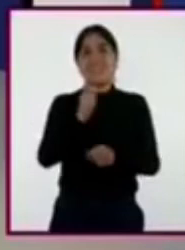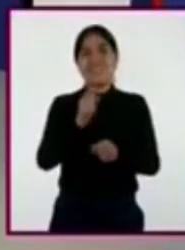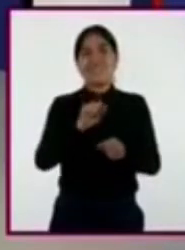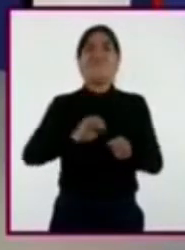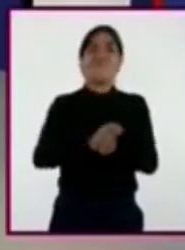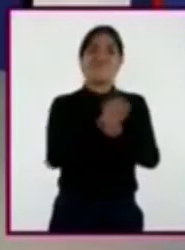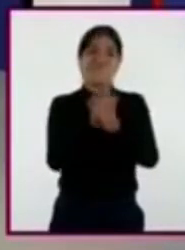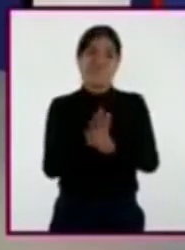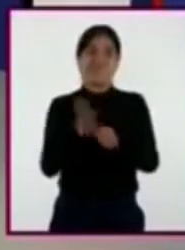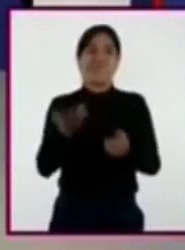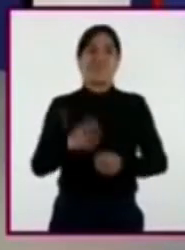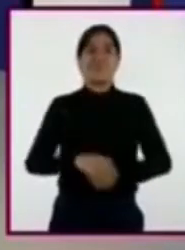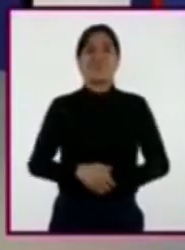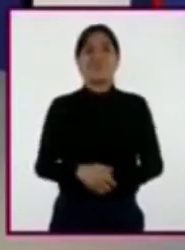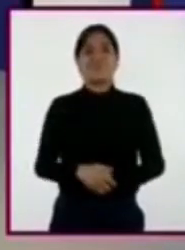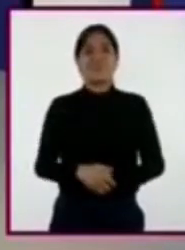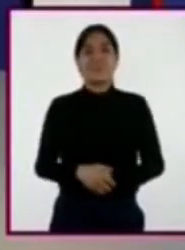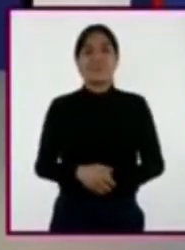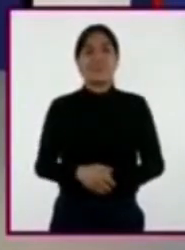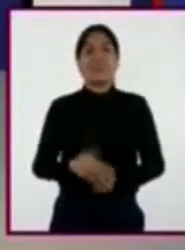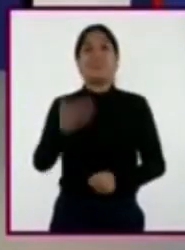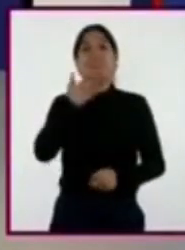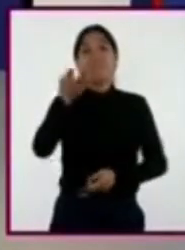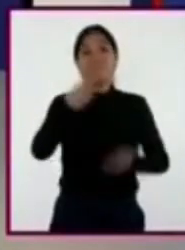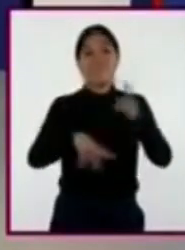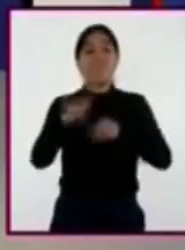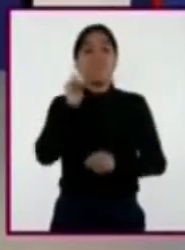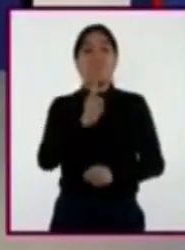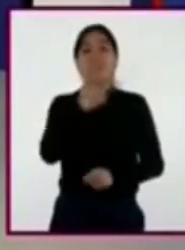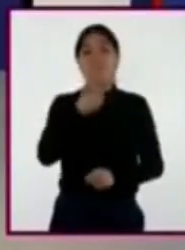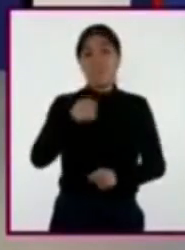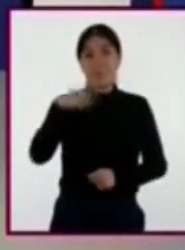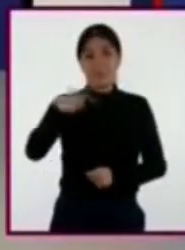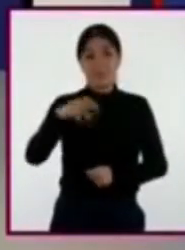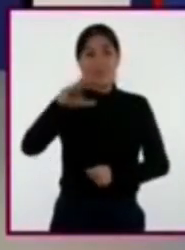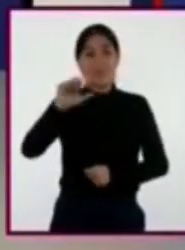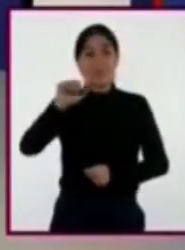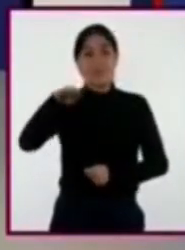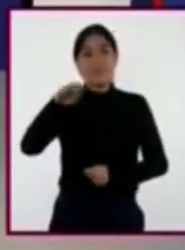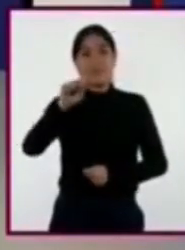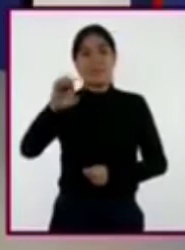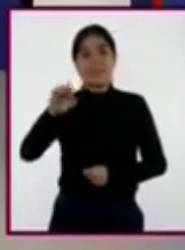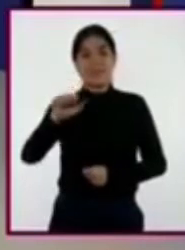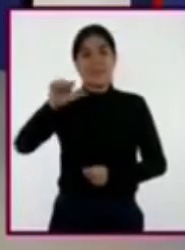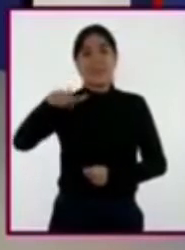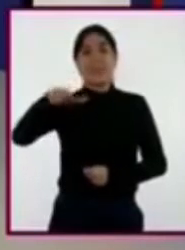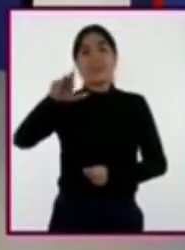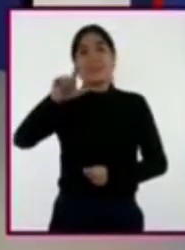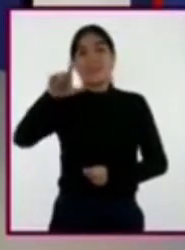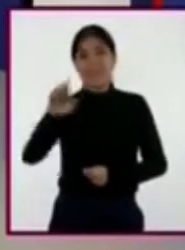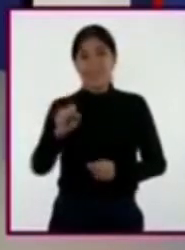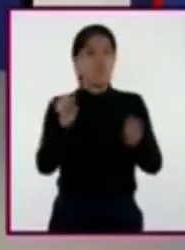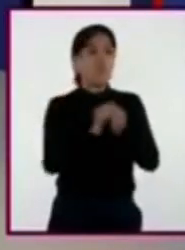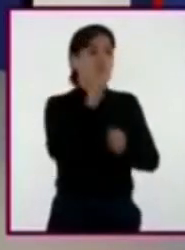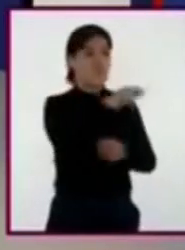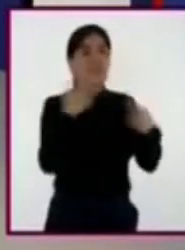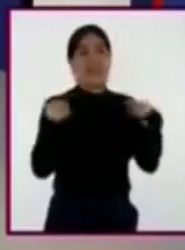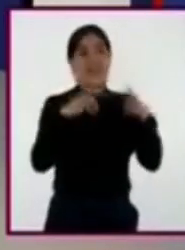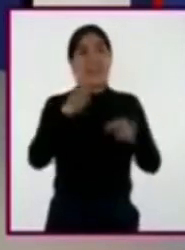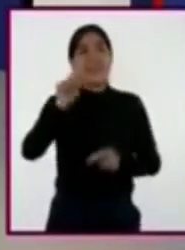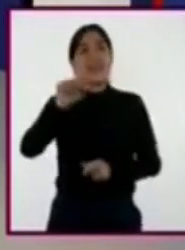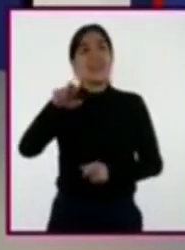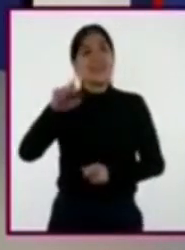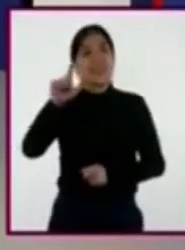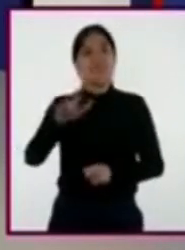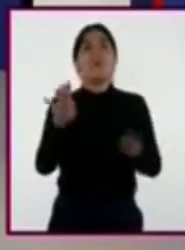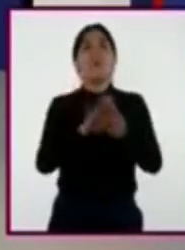contingencia sanitaria. Bienvenidas y bienvenidos, mi nombre es Ramsés Aquiles y junto con Daniel Rivera les hablaremos acerca